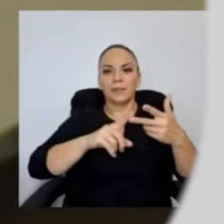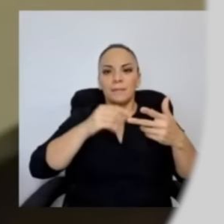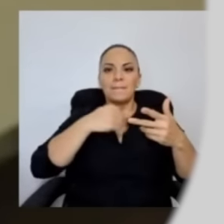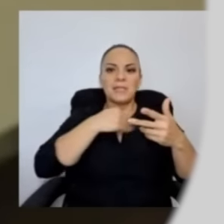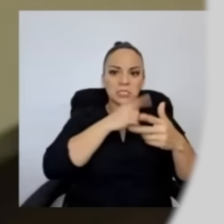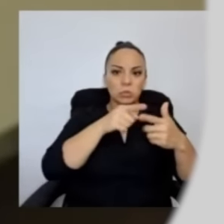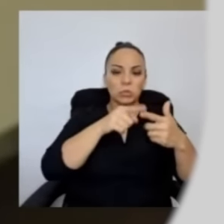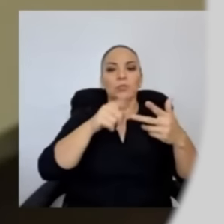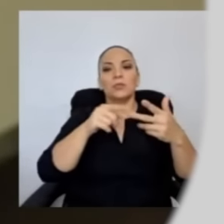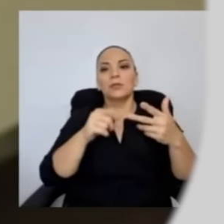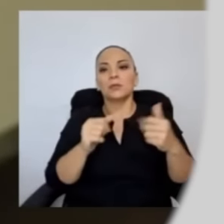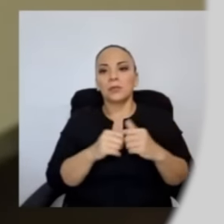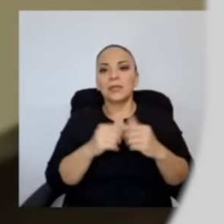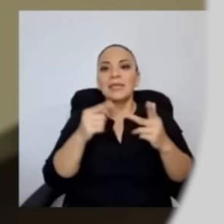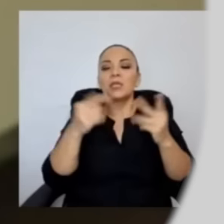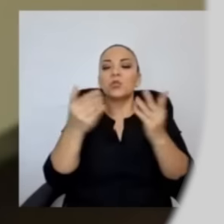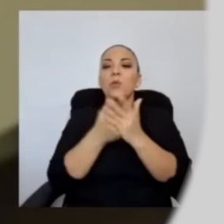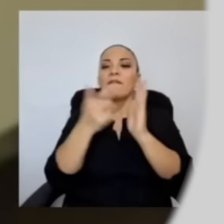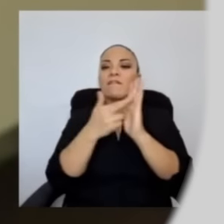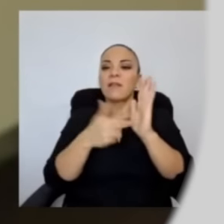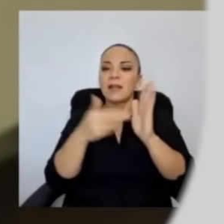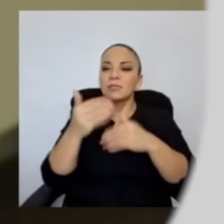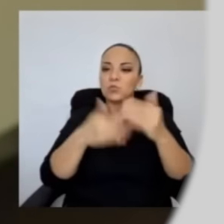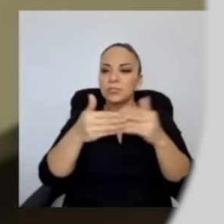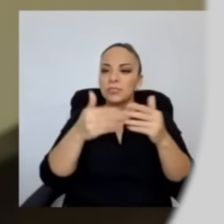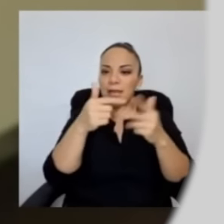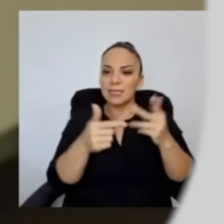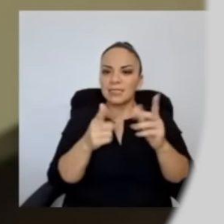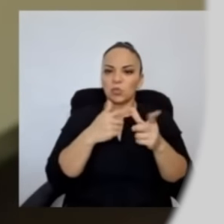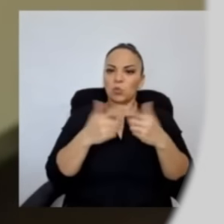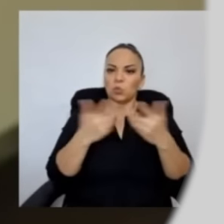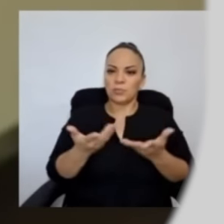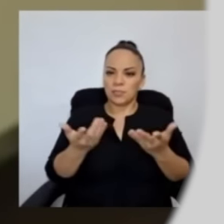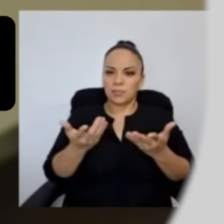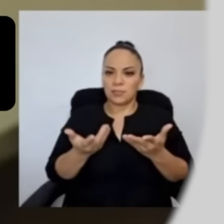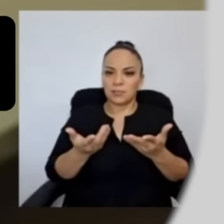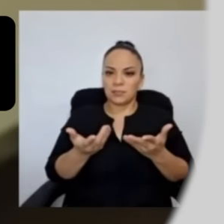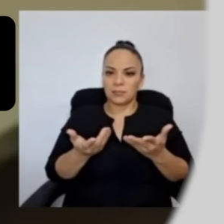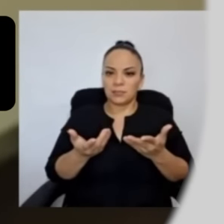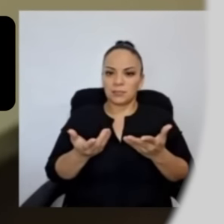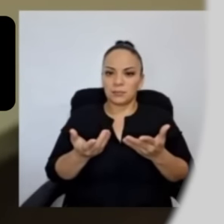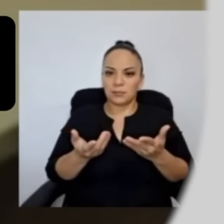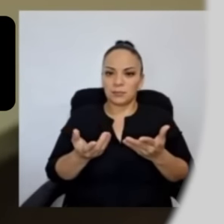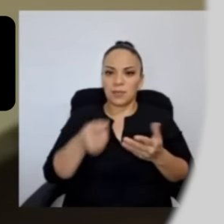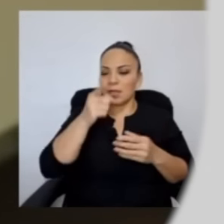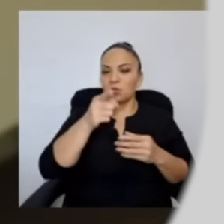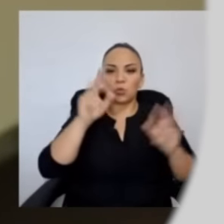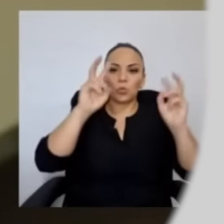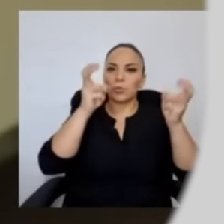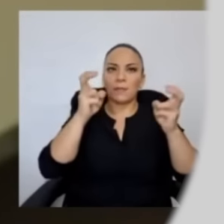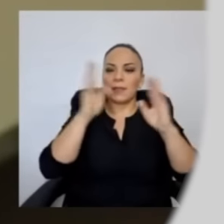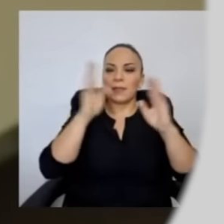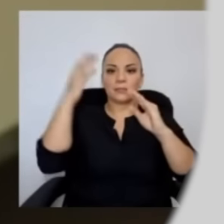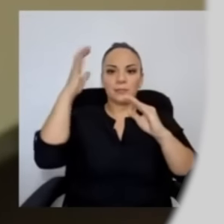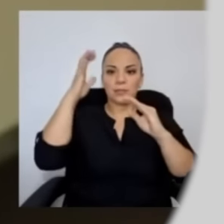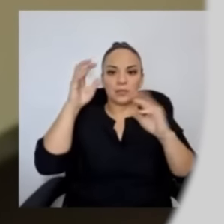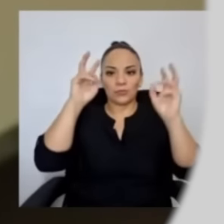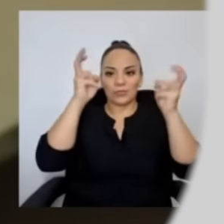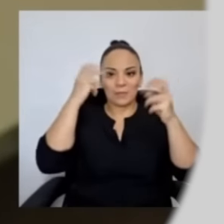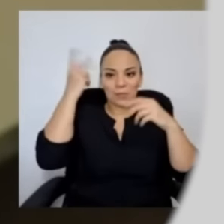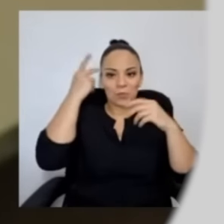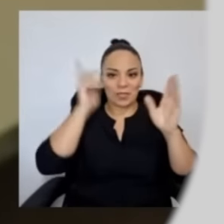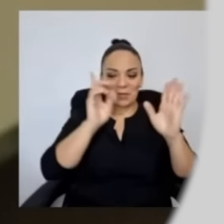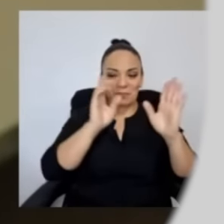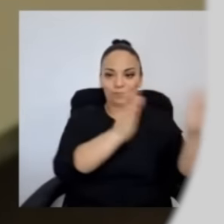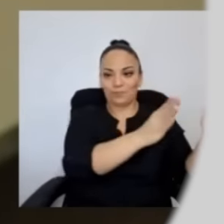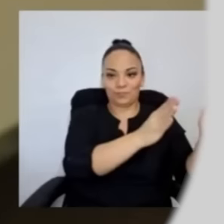y nuevas reglas procesales. ¿Qué visión? No es un asunto de Cancillería, es un asunto de política. Ah, bueno, ¿qué visión bueno. tiene